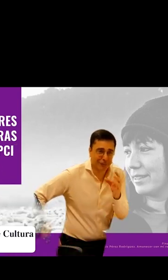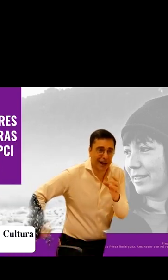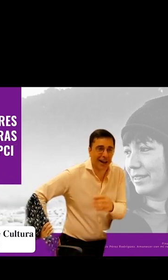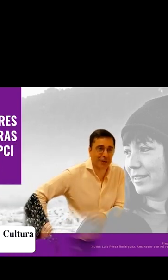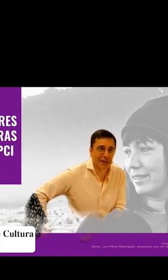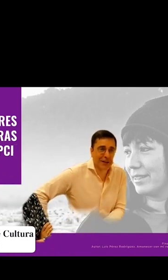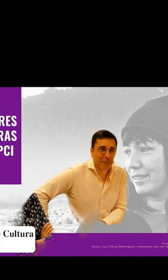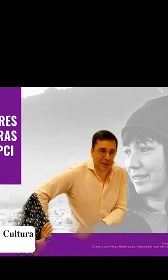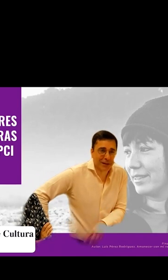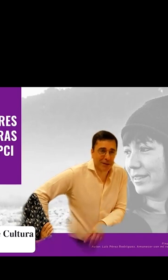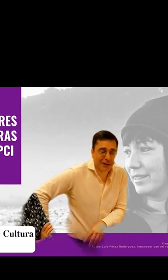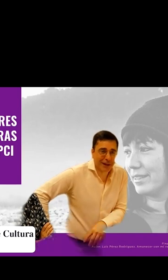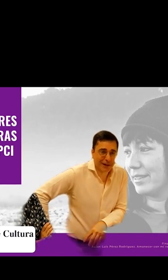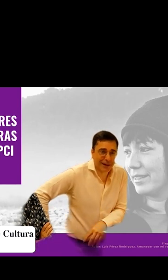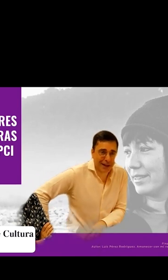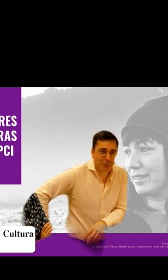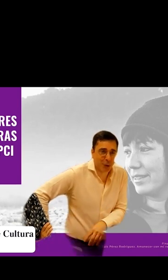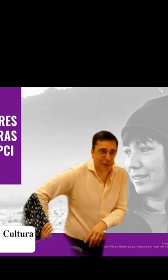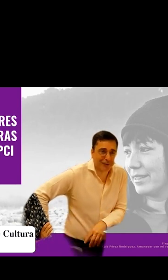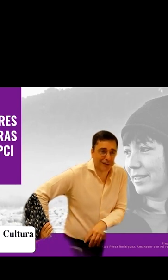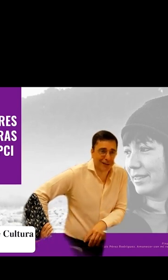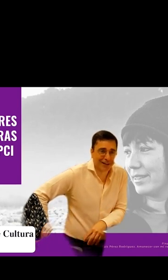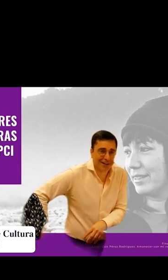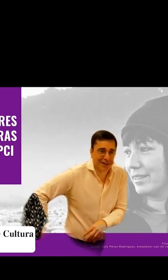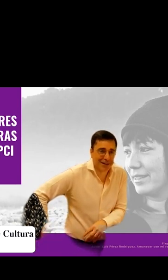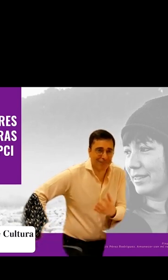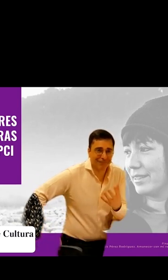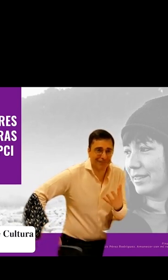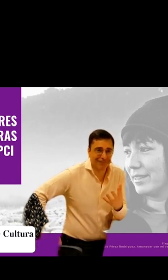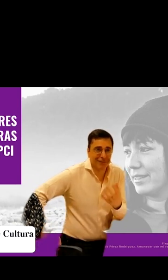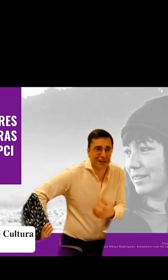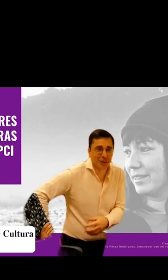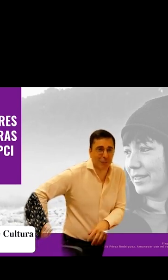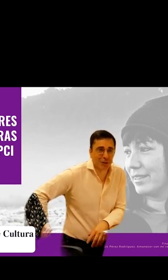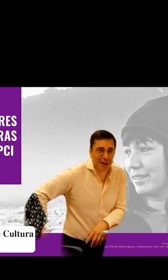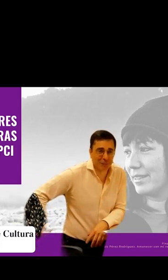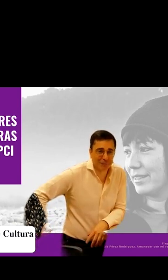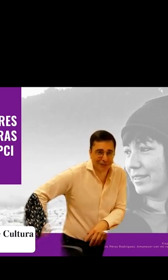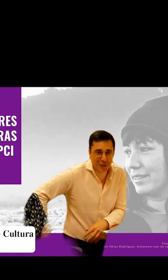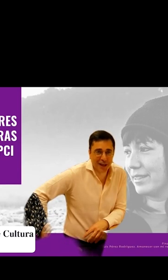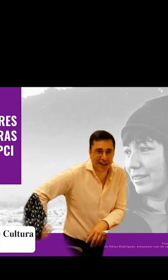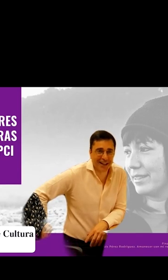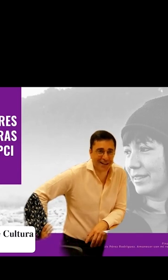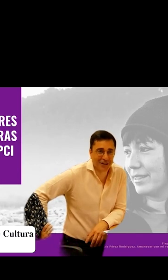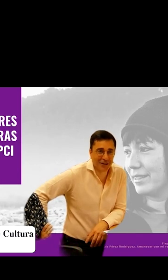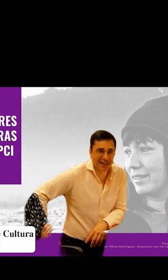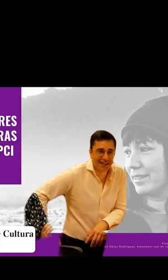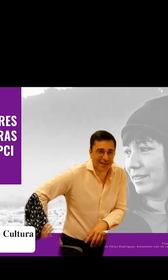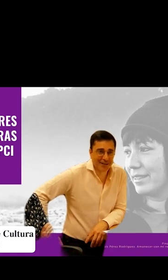dado una clave precisamente en el equipo que que nos ha mostrado lleno de